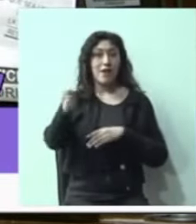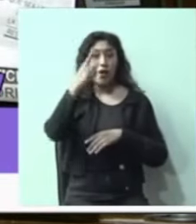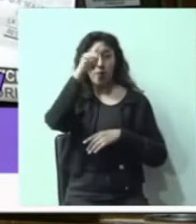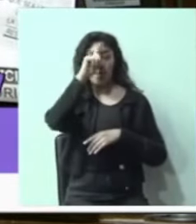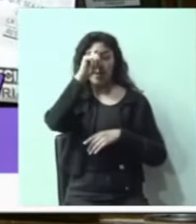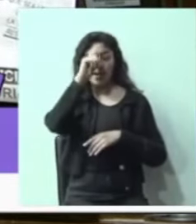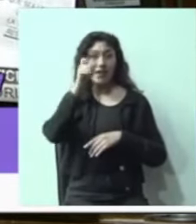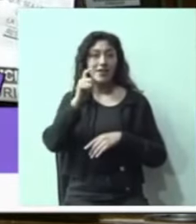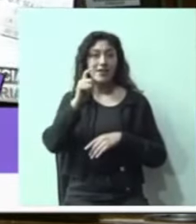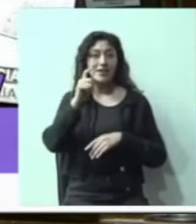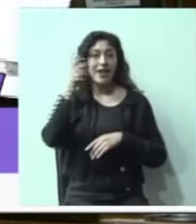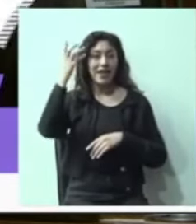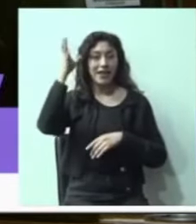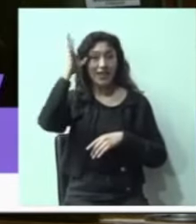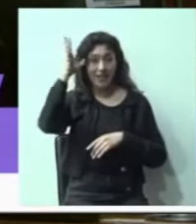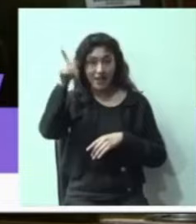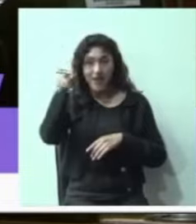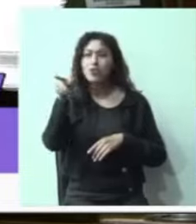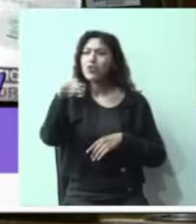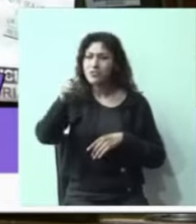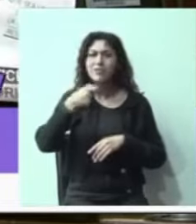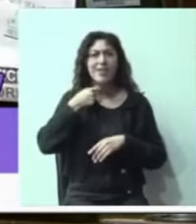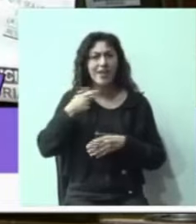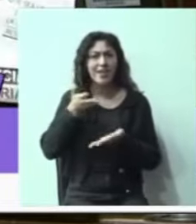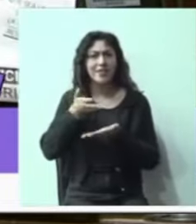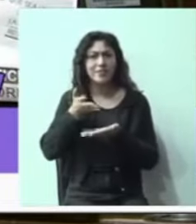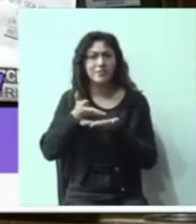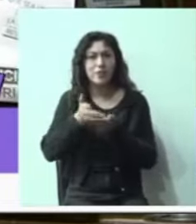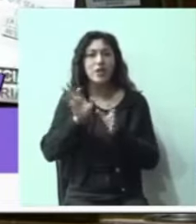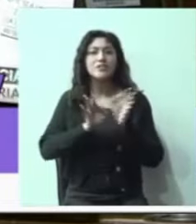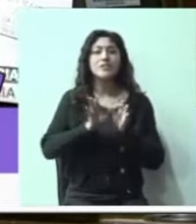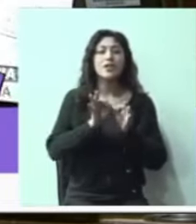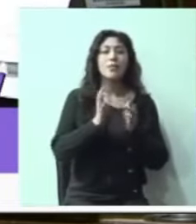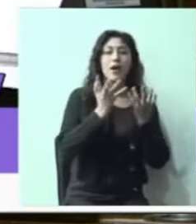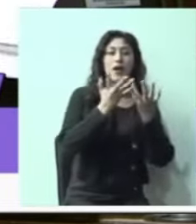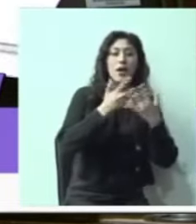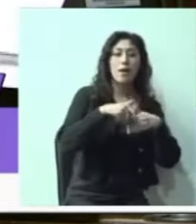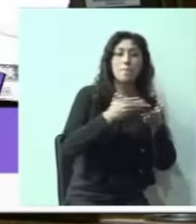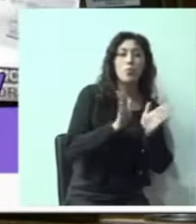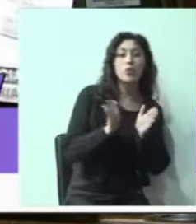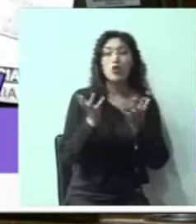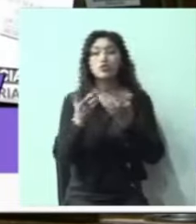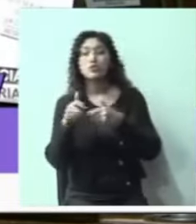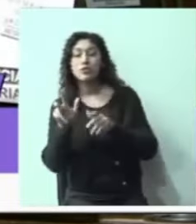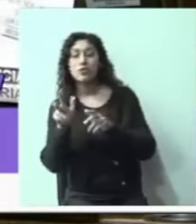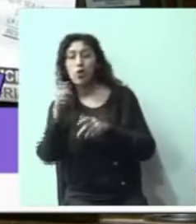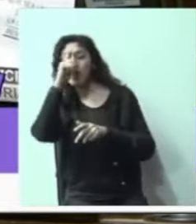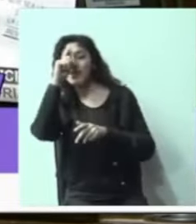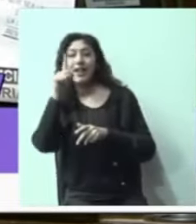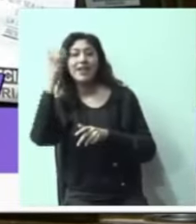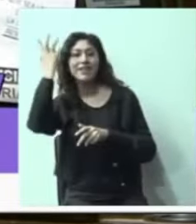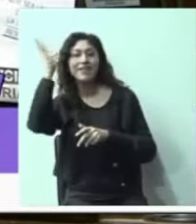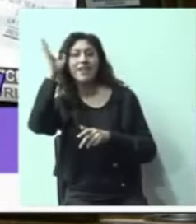con esta, en este bloqueo a que se trate el proyecto, defiende el sistema público o defiende los intereses del hospital italiano. Porque el hospital